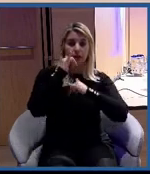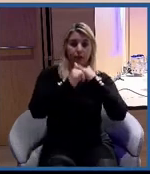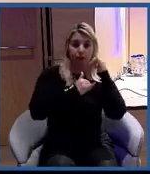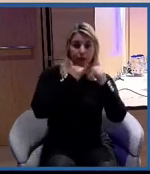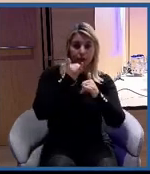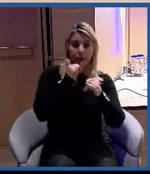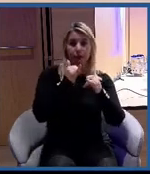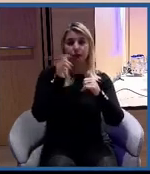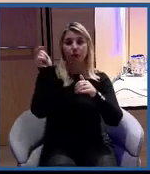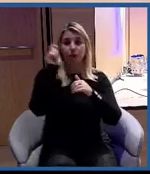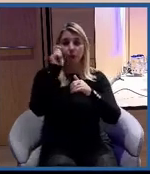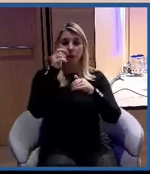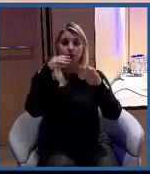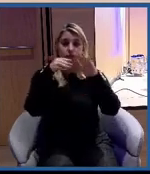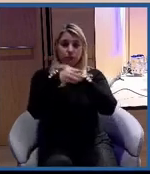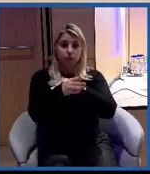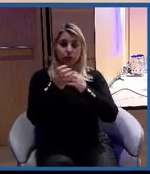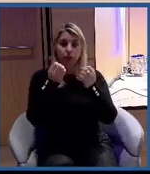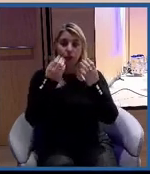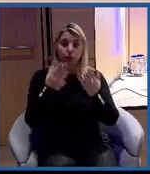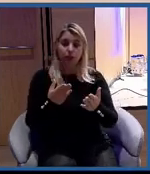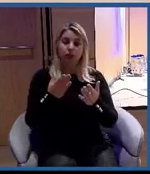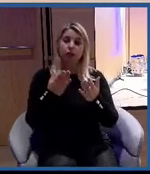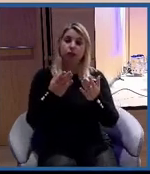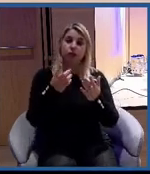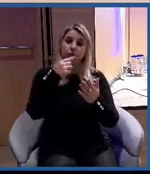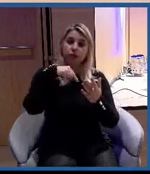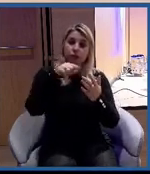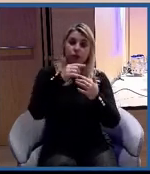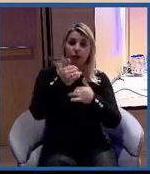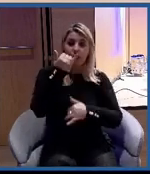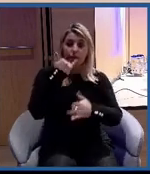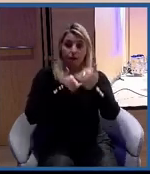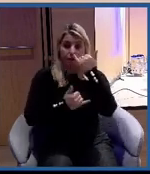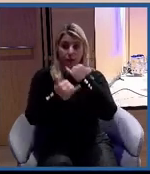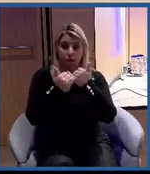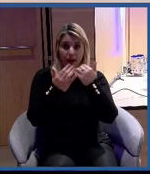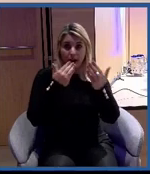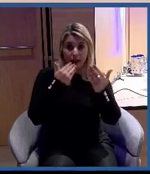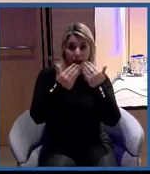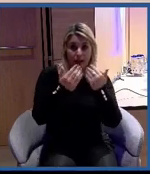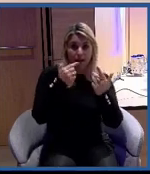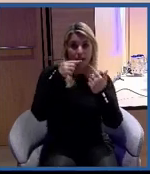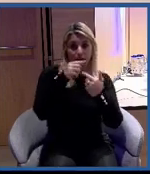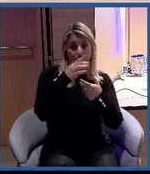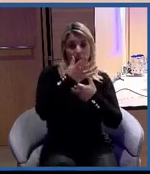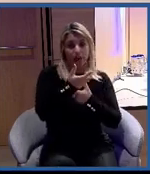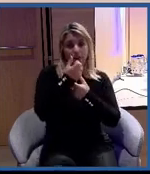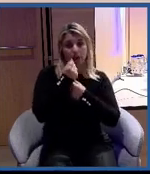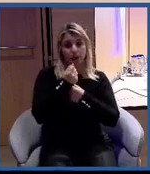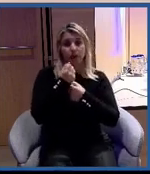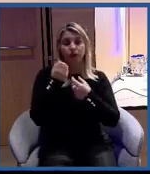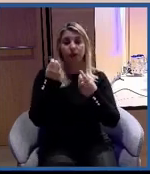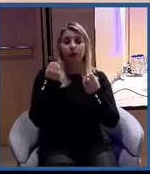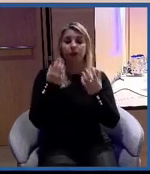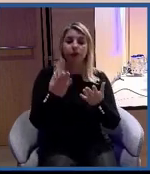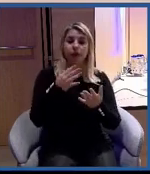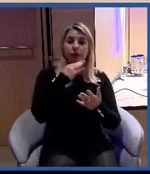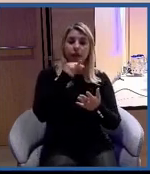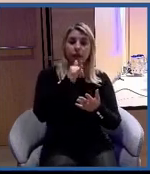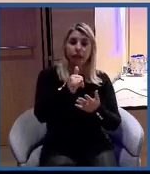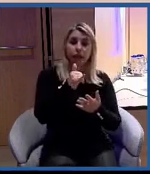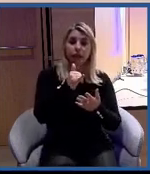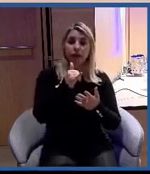que siempre había sido un Aliado cuando hablábamos de información a qué me refiero por ejemplo esa acción de Amparo que presentamos